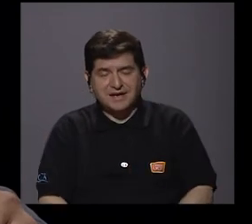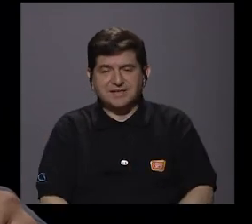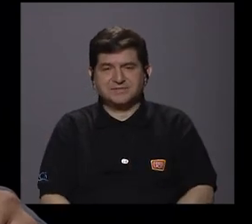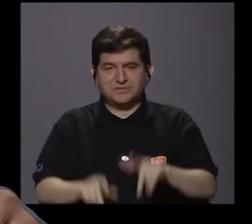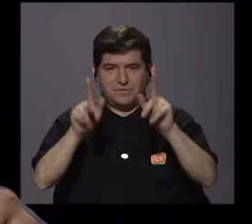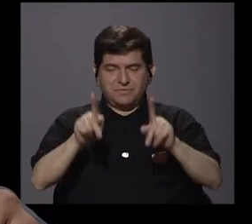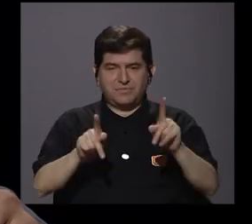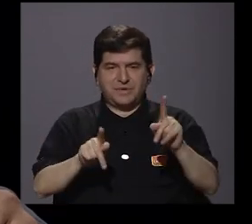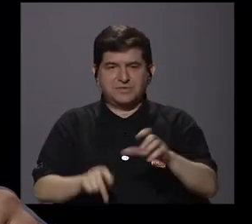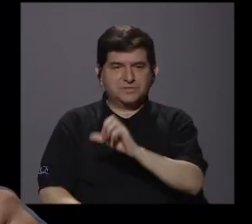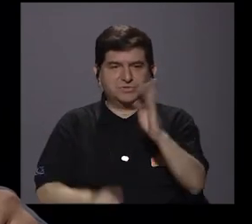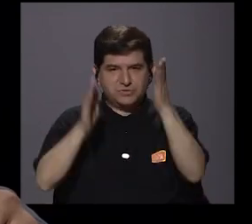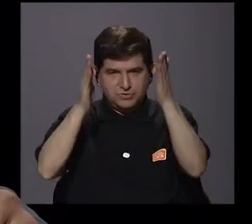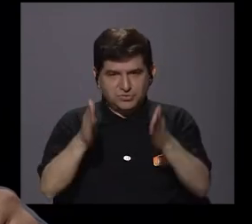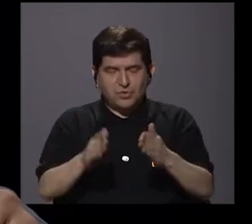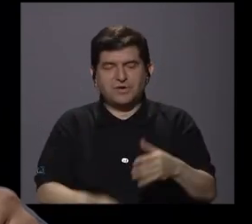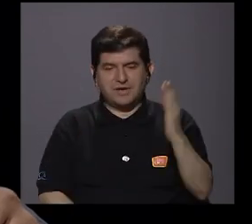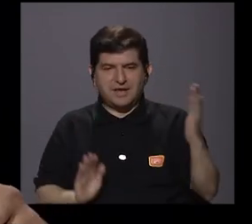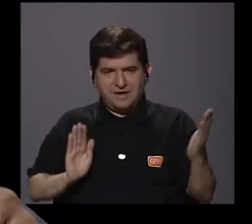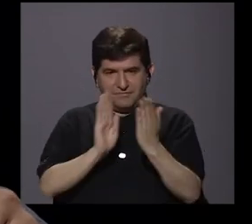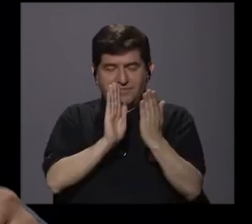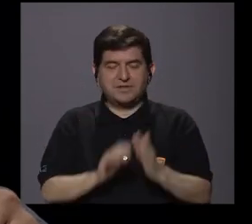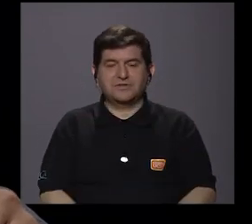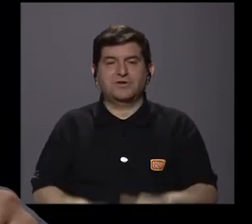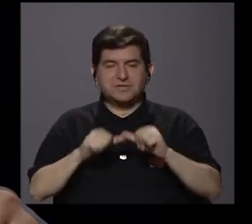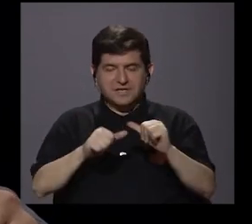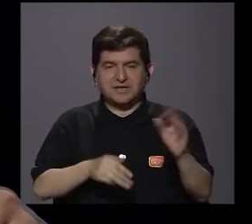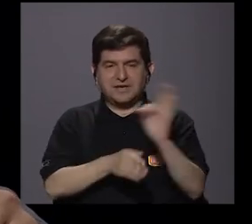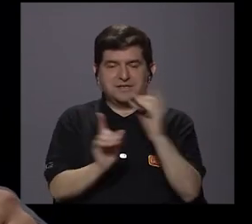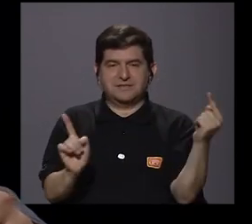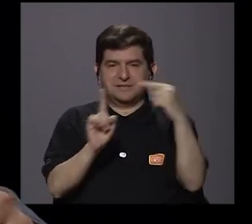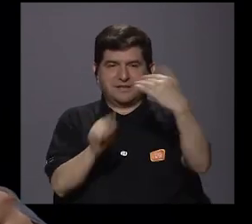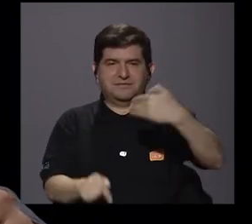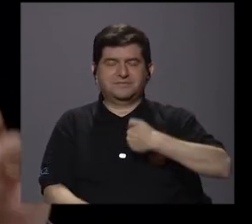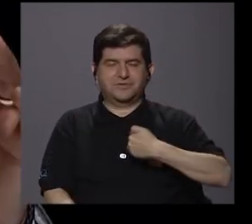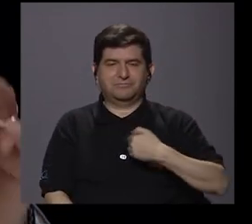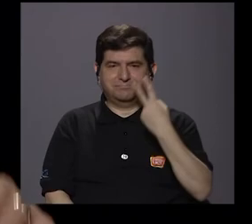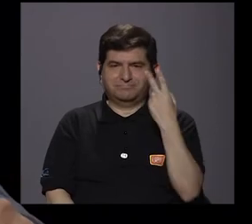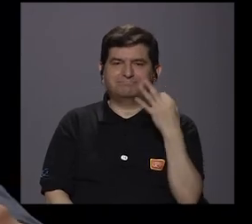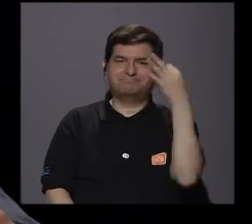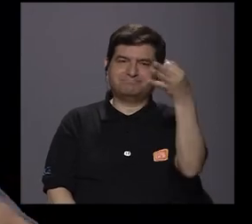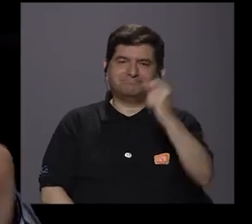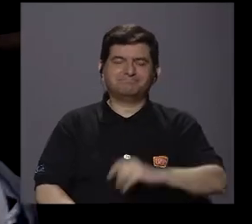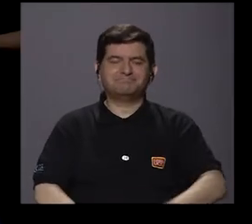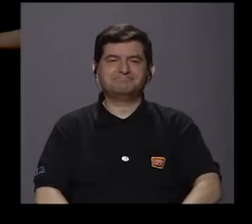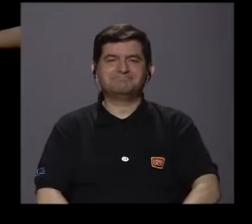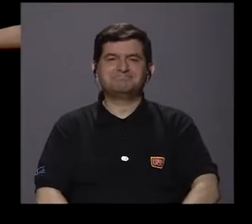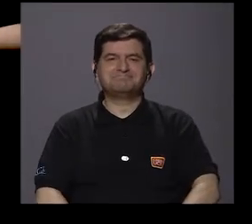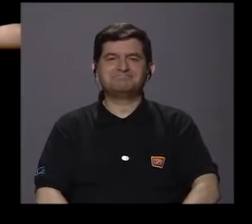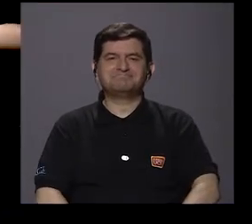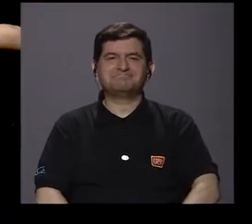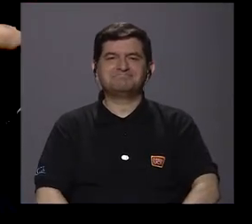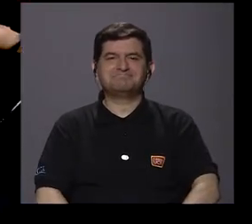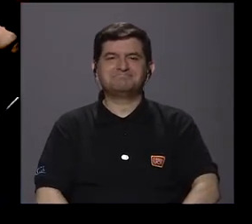vive una costarricense y que seguimos haciendo Televisión con Sentido. Hasta luego.